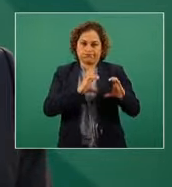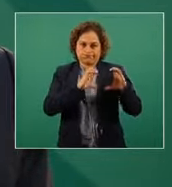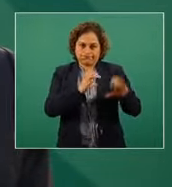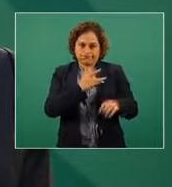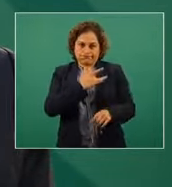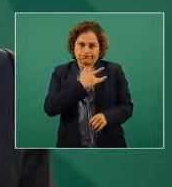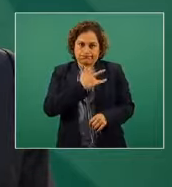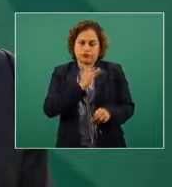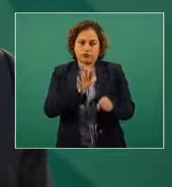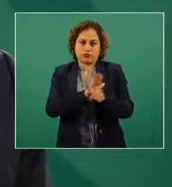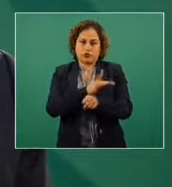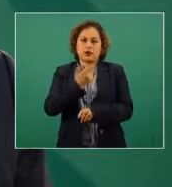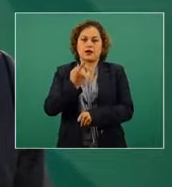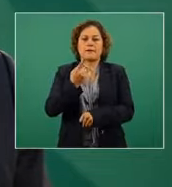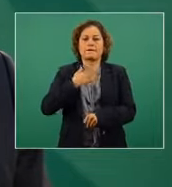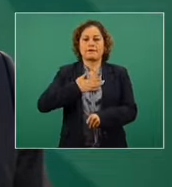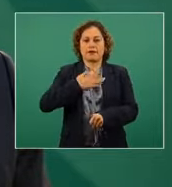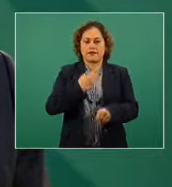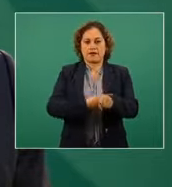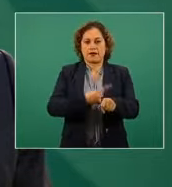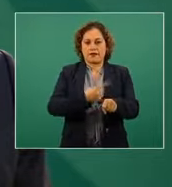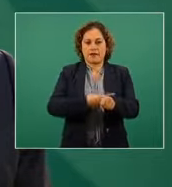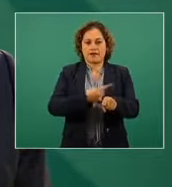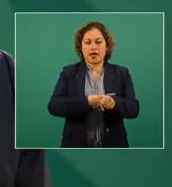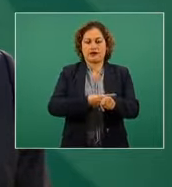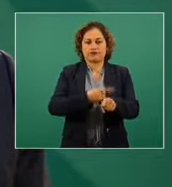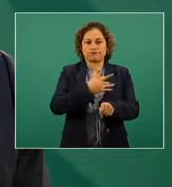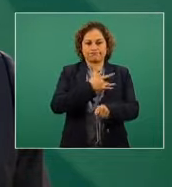porque soy hipertenso,